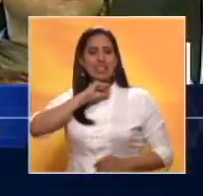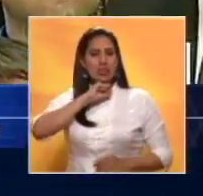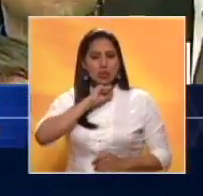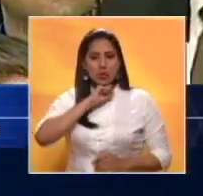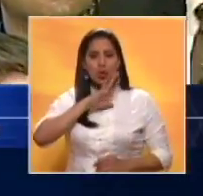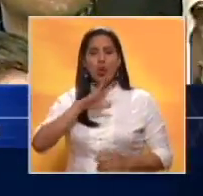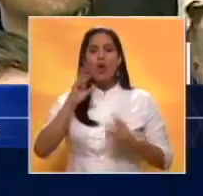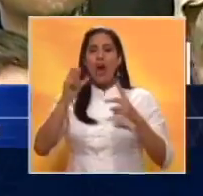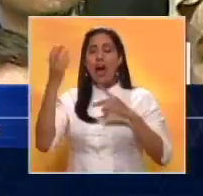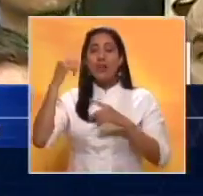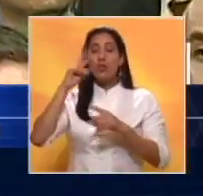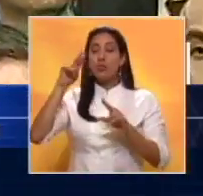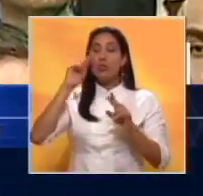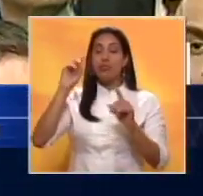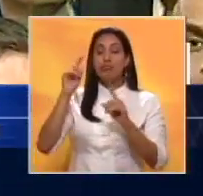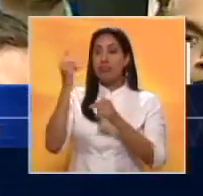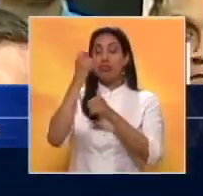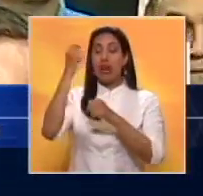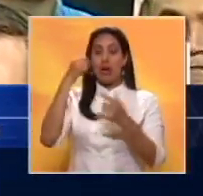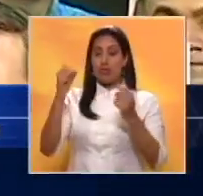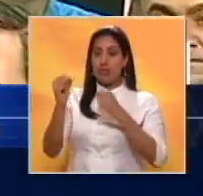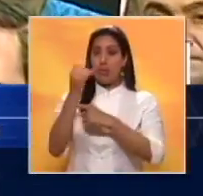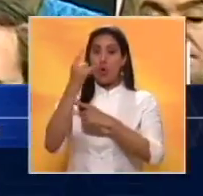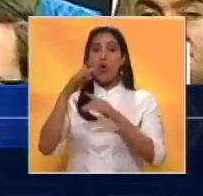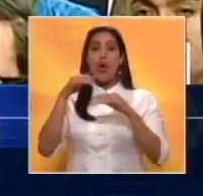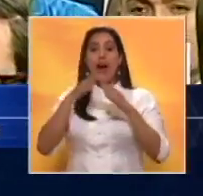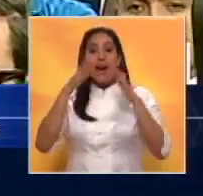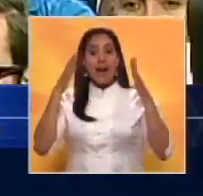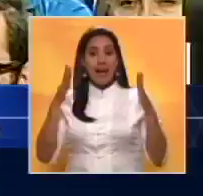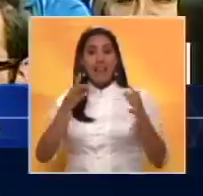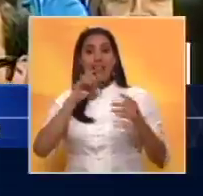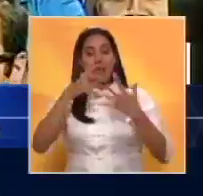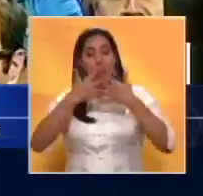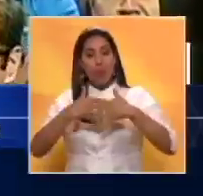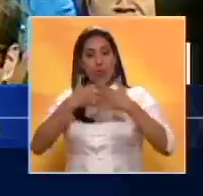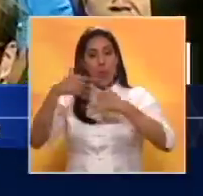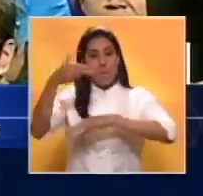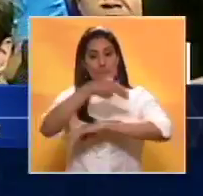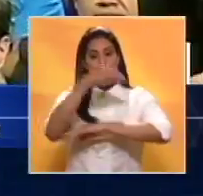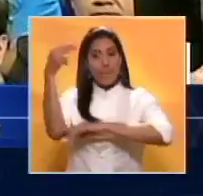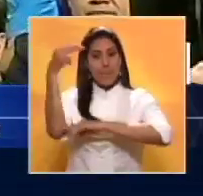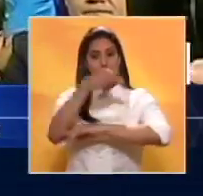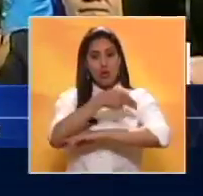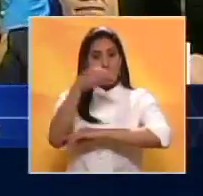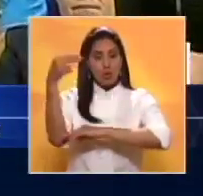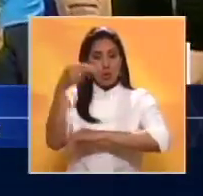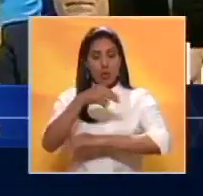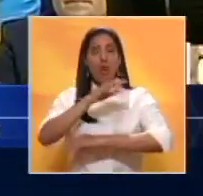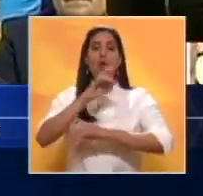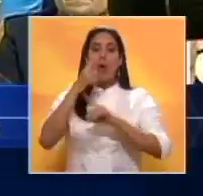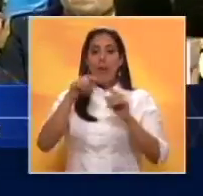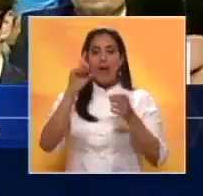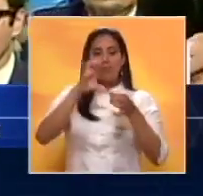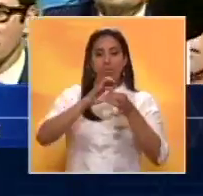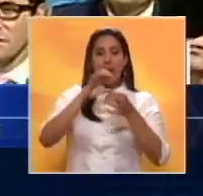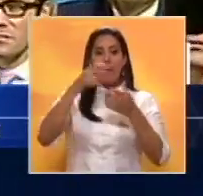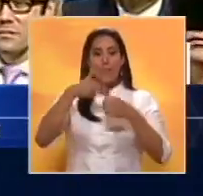histórico, como nunca antes se había podido ver, entre los grandes productores de petróleo, OPEP y no